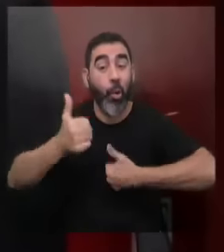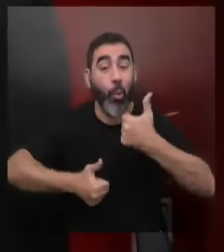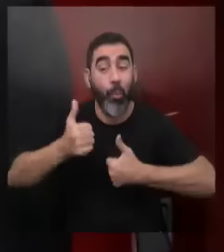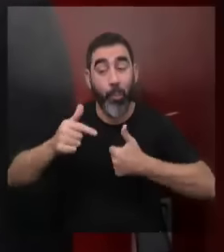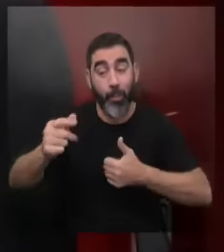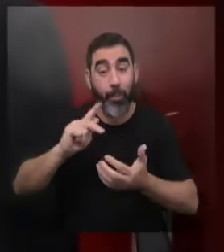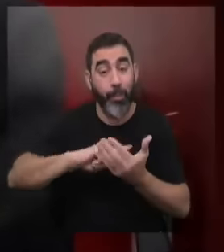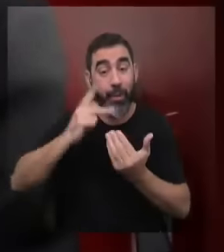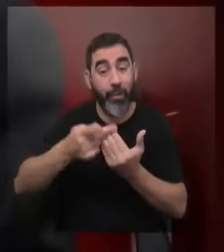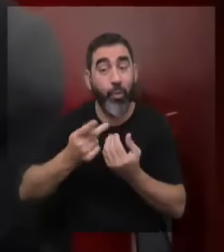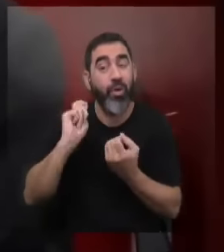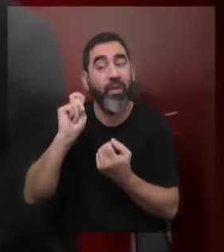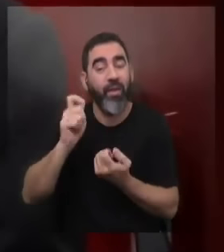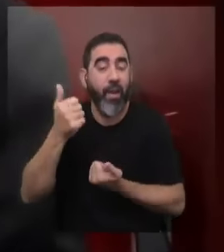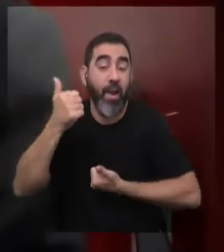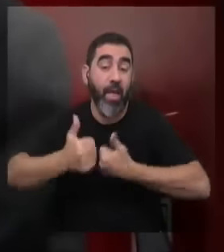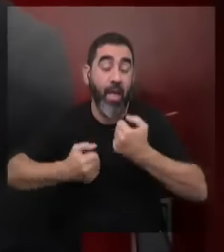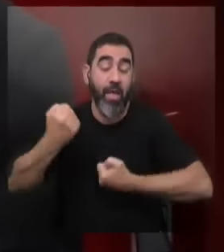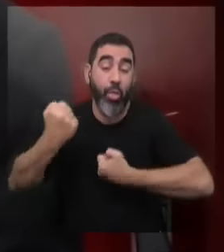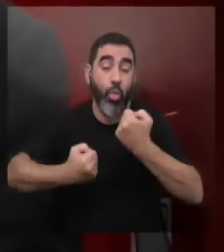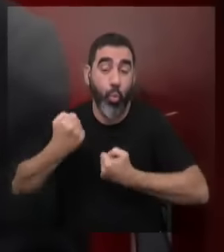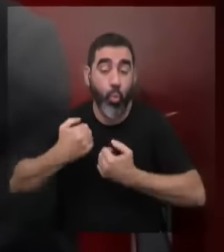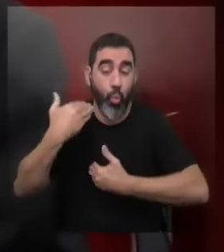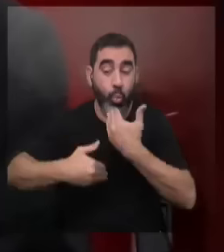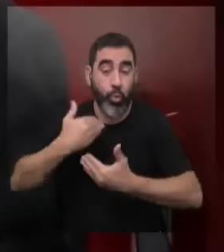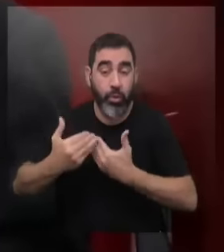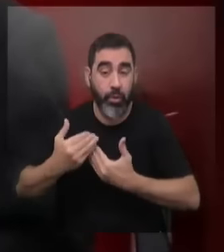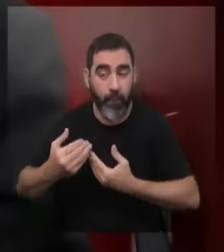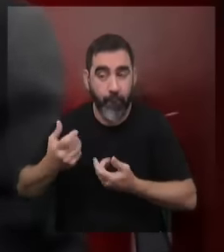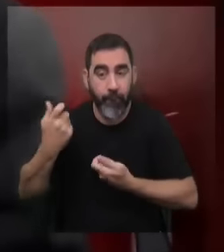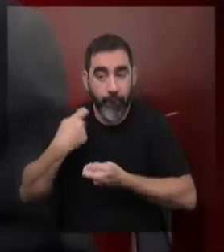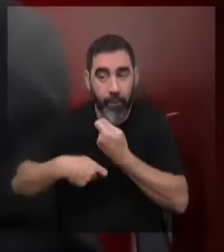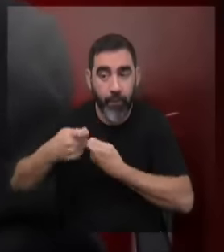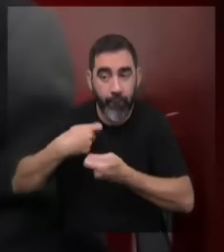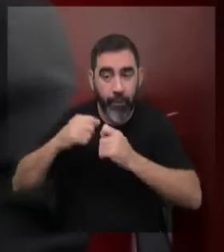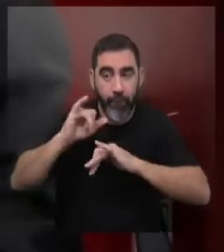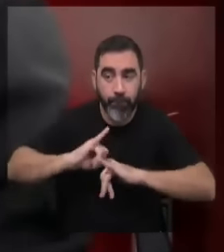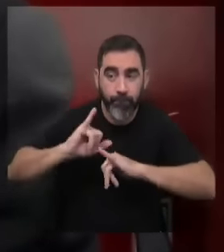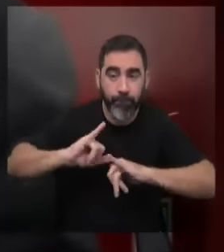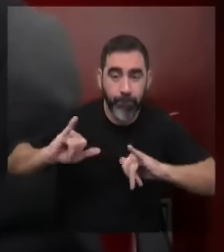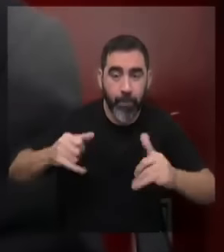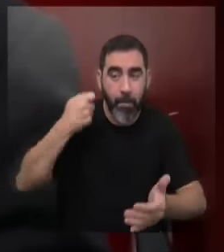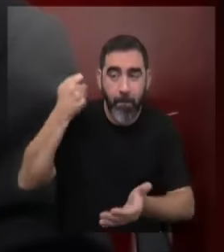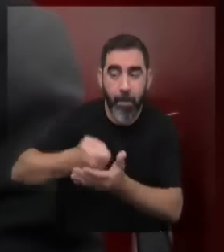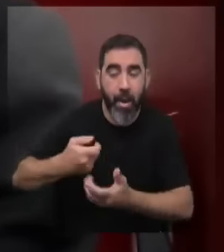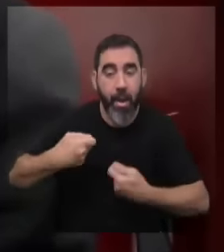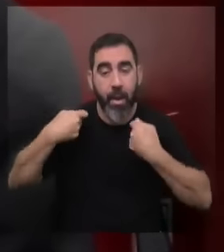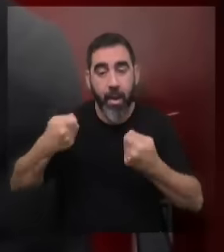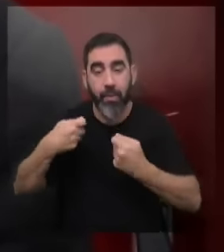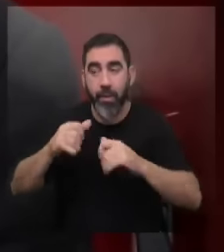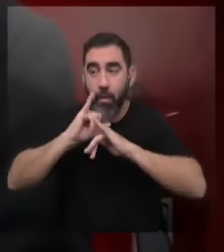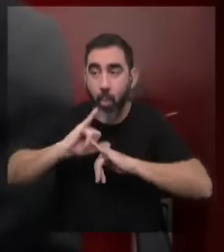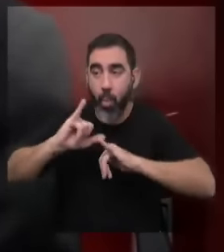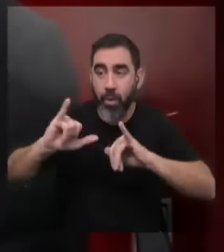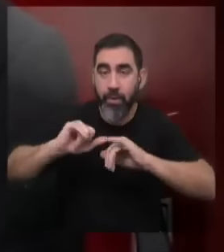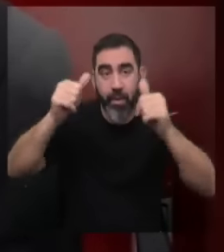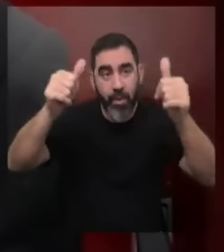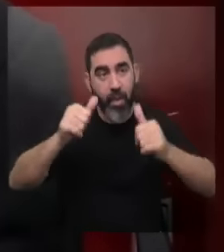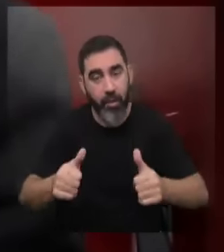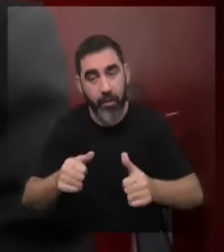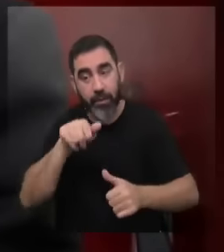este proyecto es la industria de ultraprocesados que continuamente está haciendo marketing que le pag las cantinas por publicidad todo